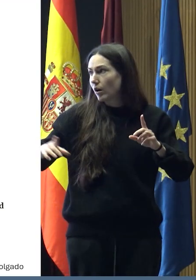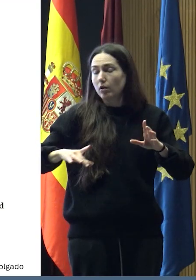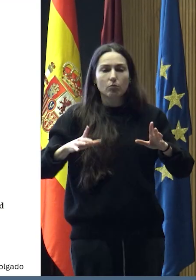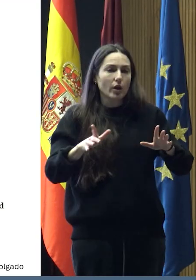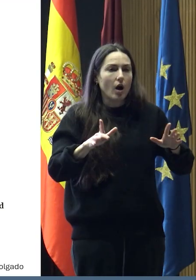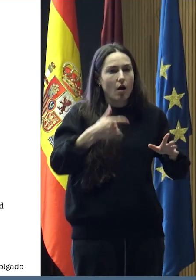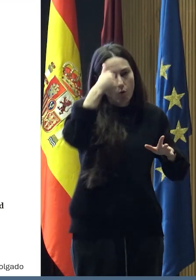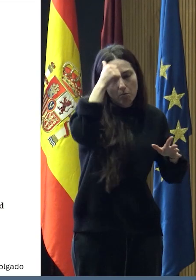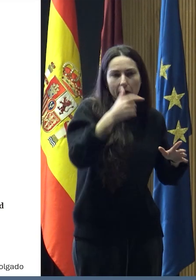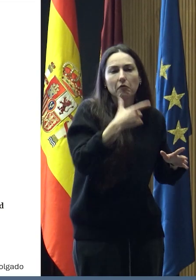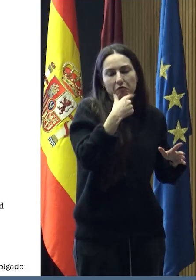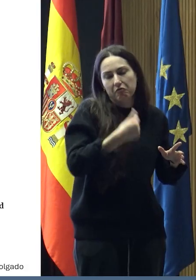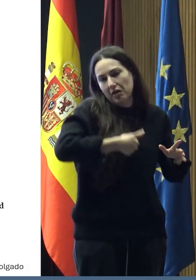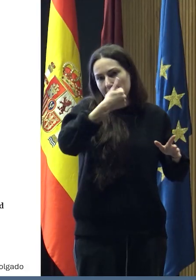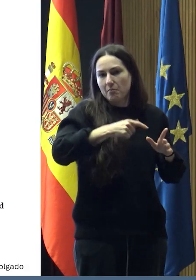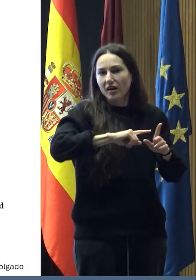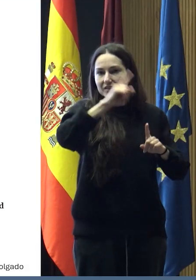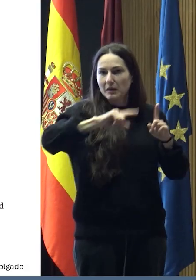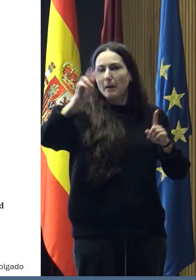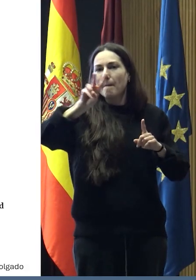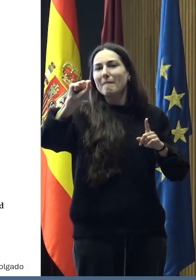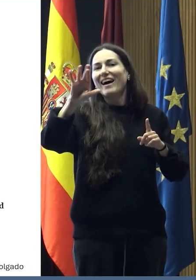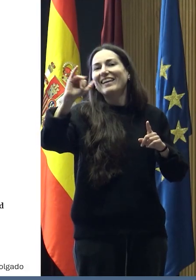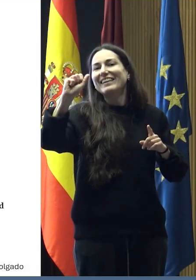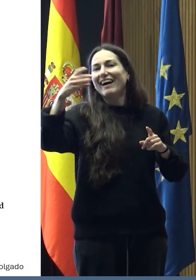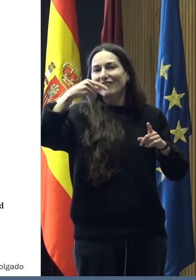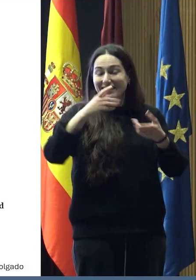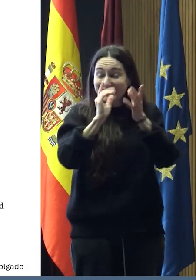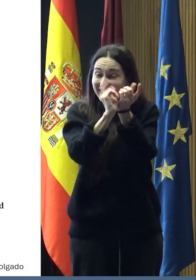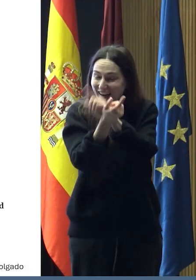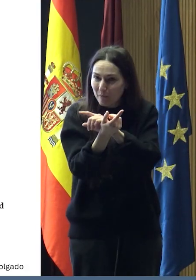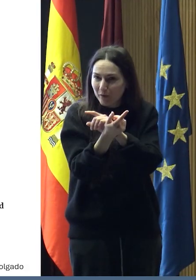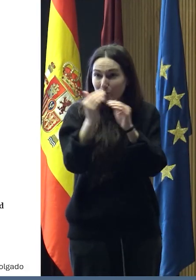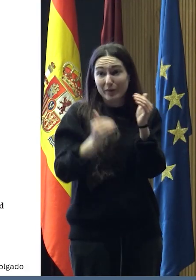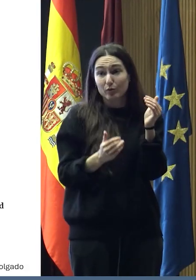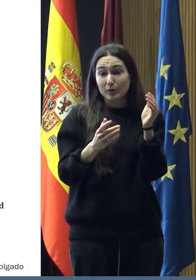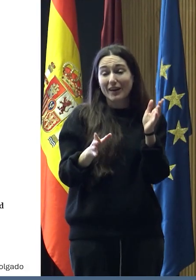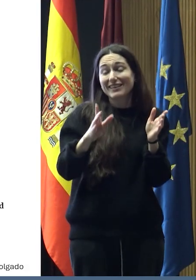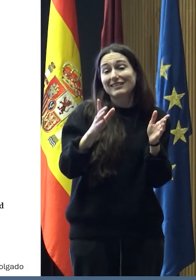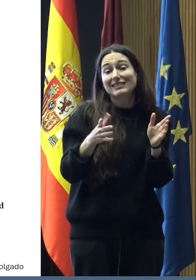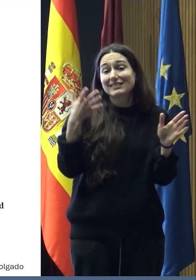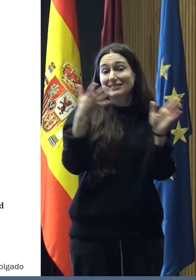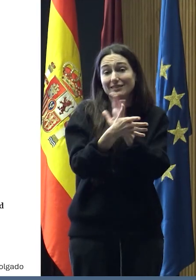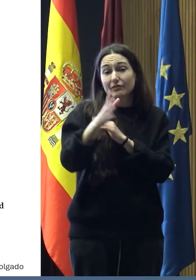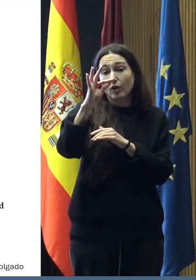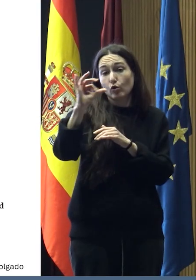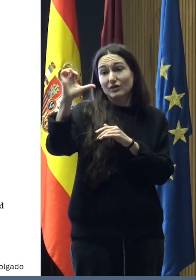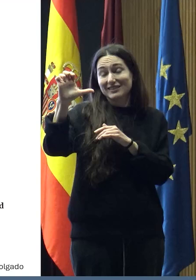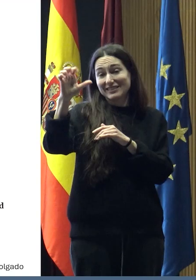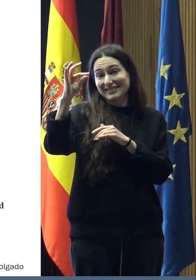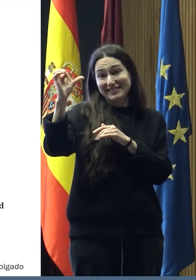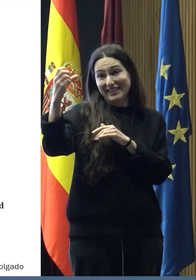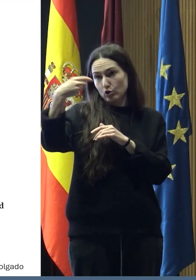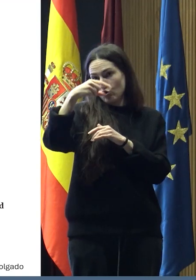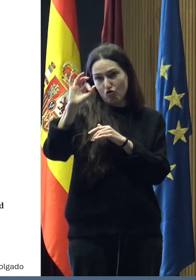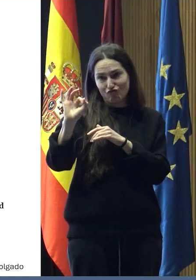coger al macho que tiene menos variables. Pero ha generado un sesgo importante